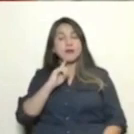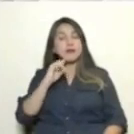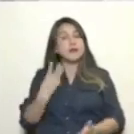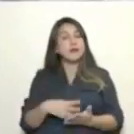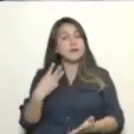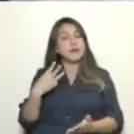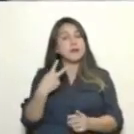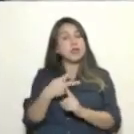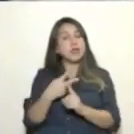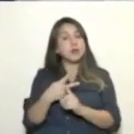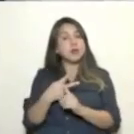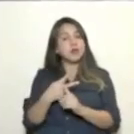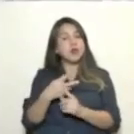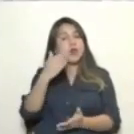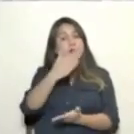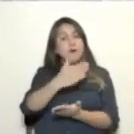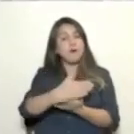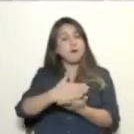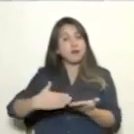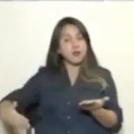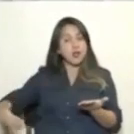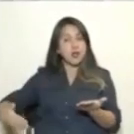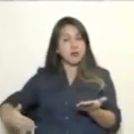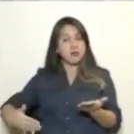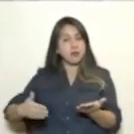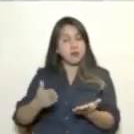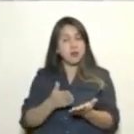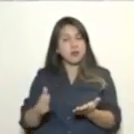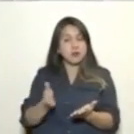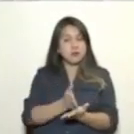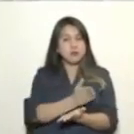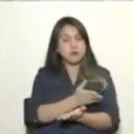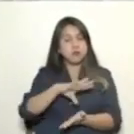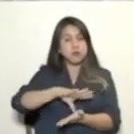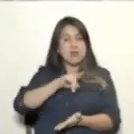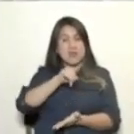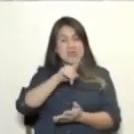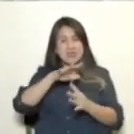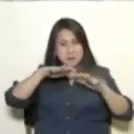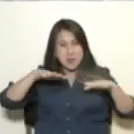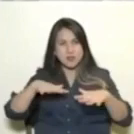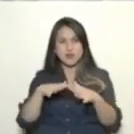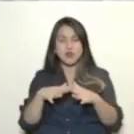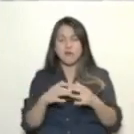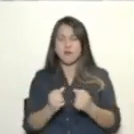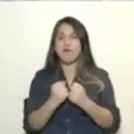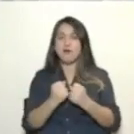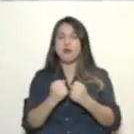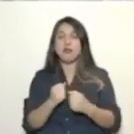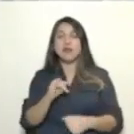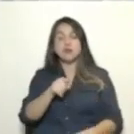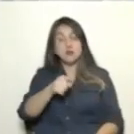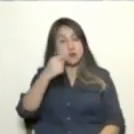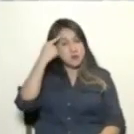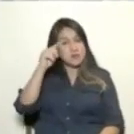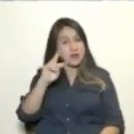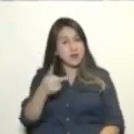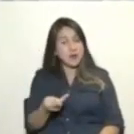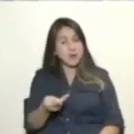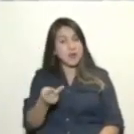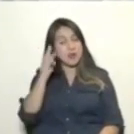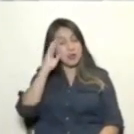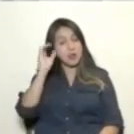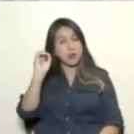3.000 kilómetros de frontera con ese vecino. Entonces ese vecino sí que la presión se siente fuerte. Si usted piensa cambiar